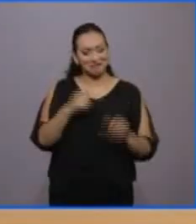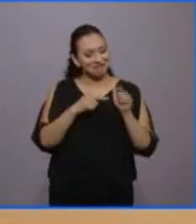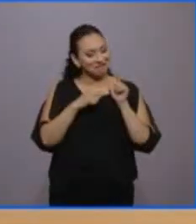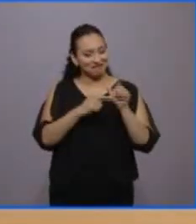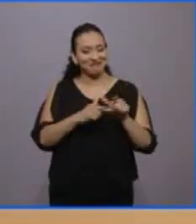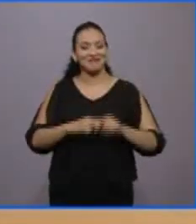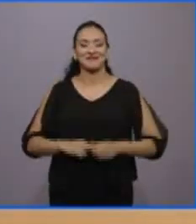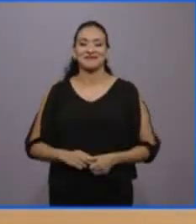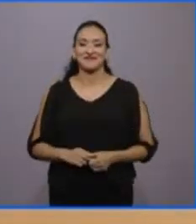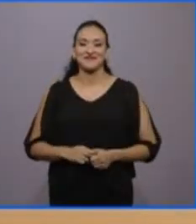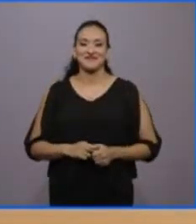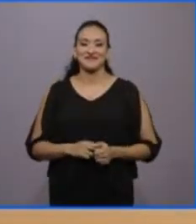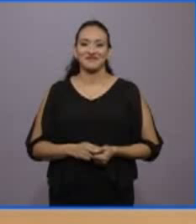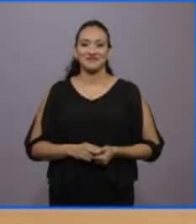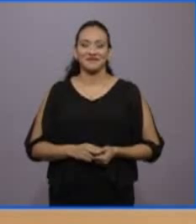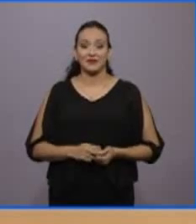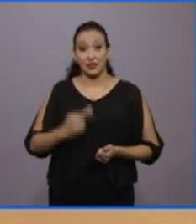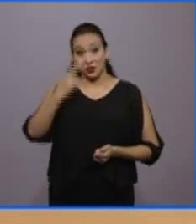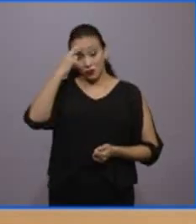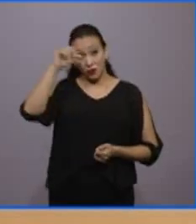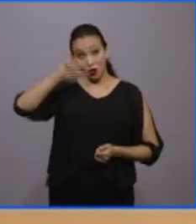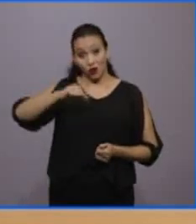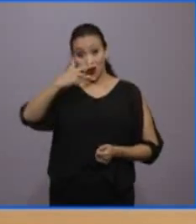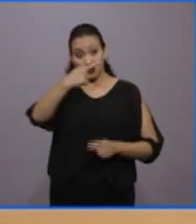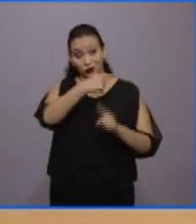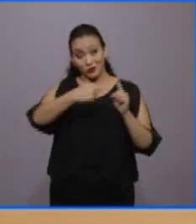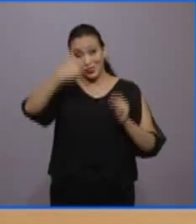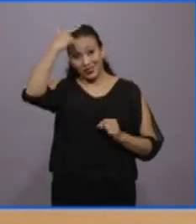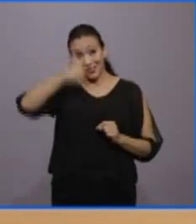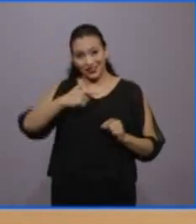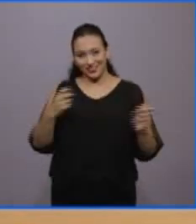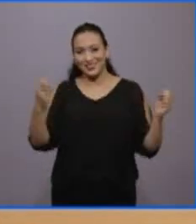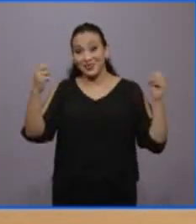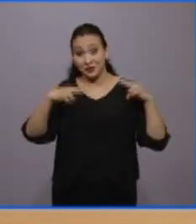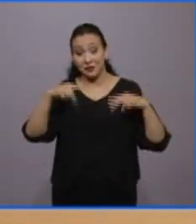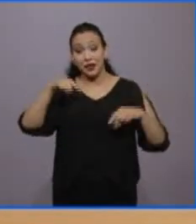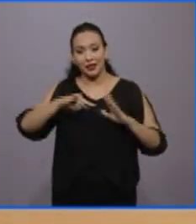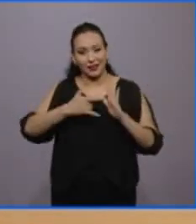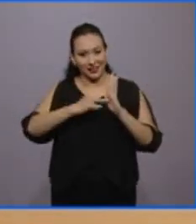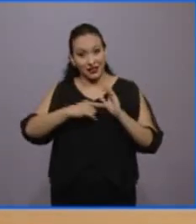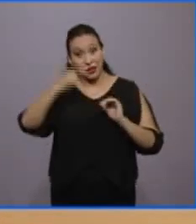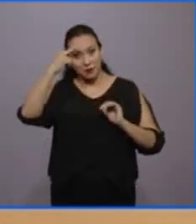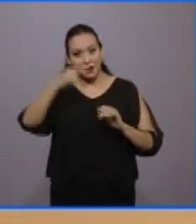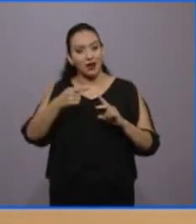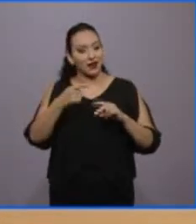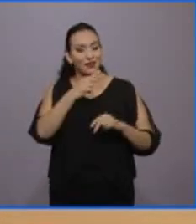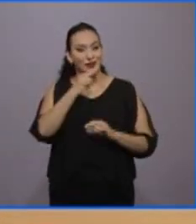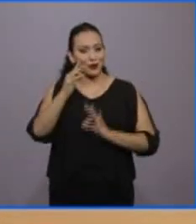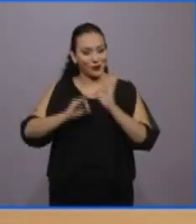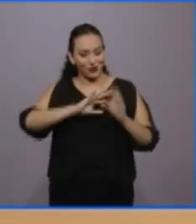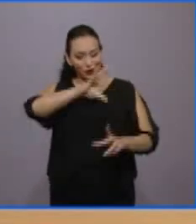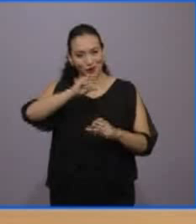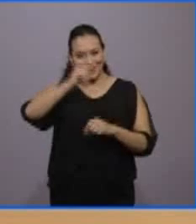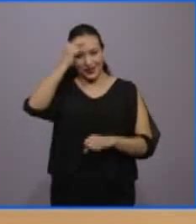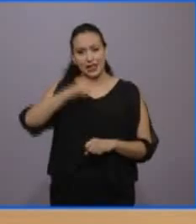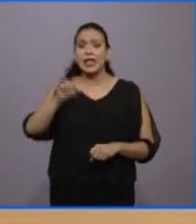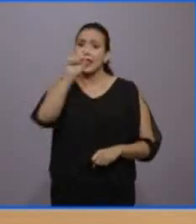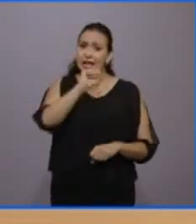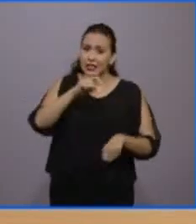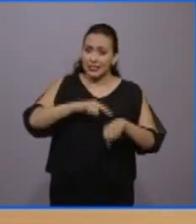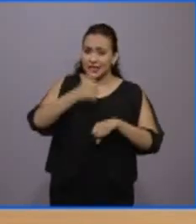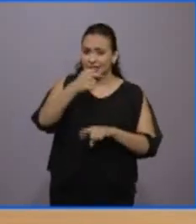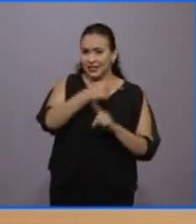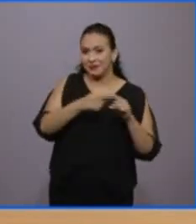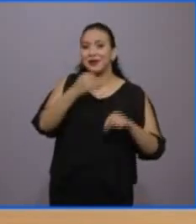Poder Judicial de la Federación. Tenemos una cita en el noticiario nocturno a las 20:30 horas y también este sábado a las 18:30